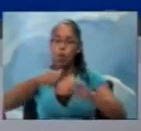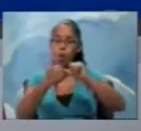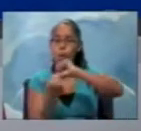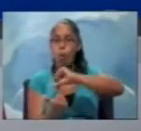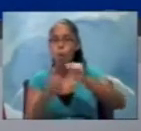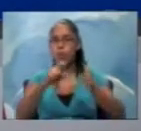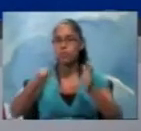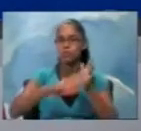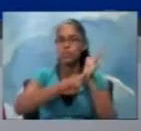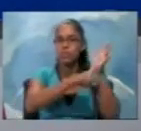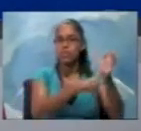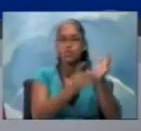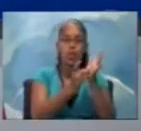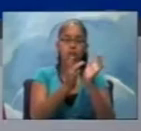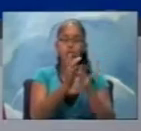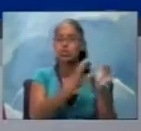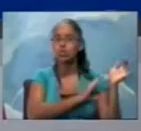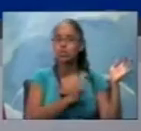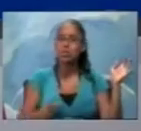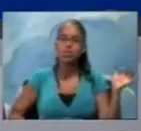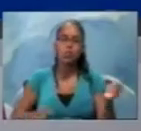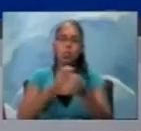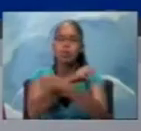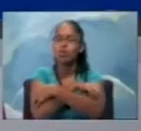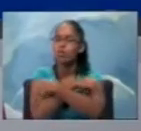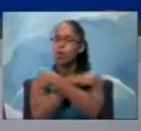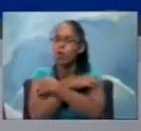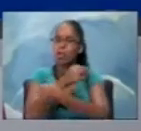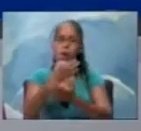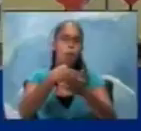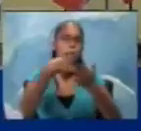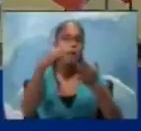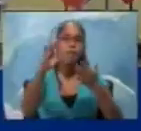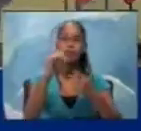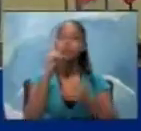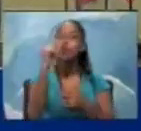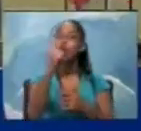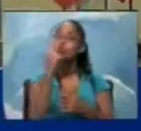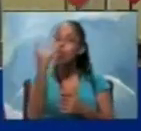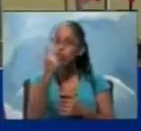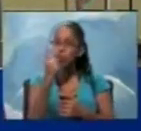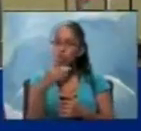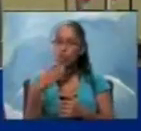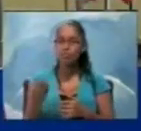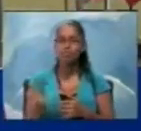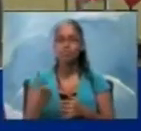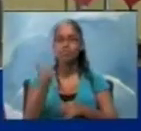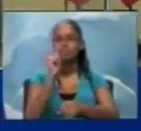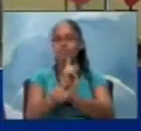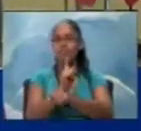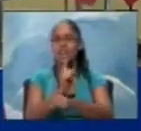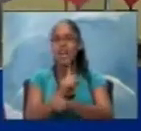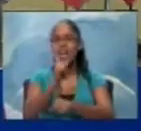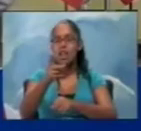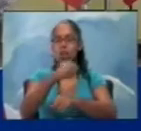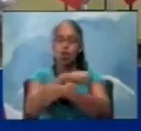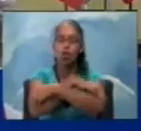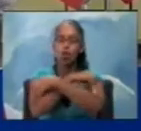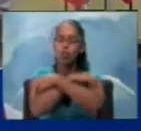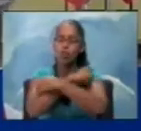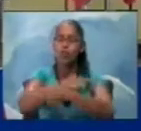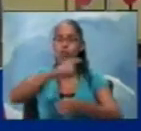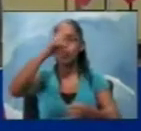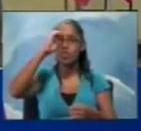como el Cordero perfecto, un solo Cordero, el Cordero de Dios que